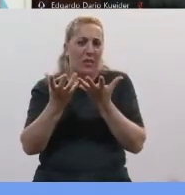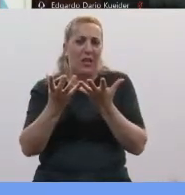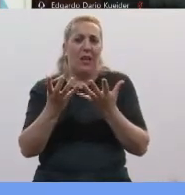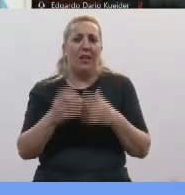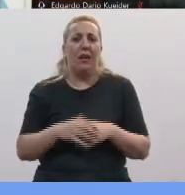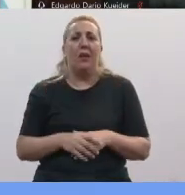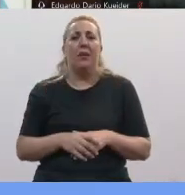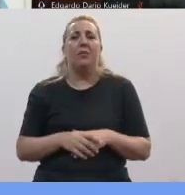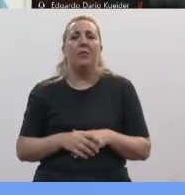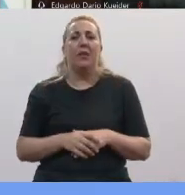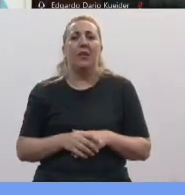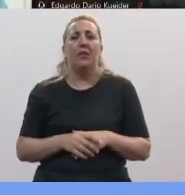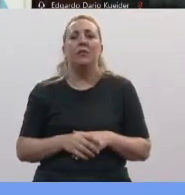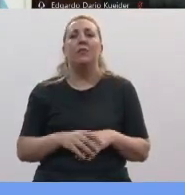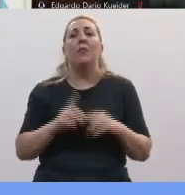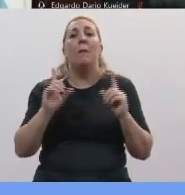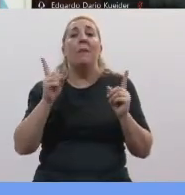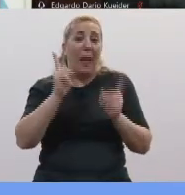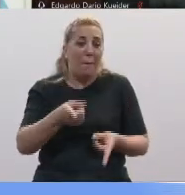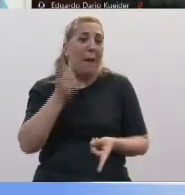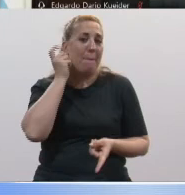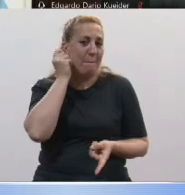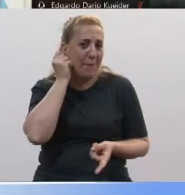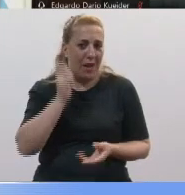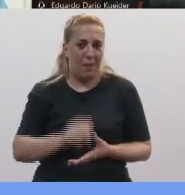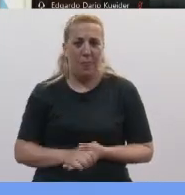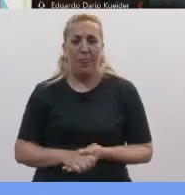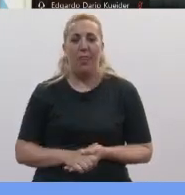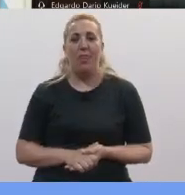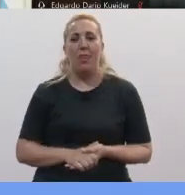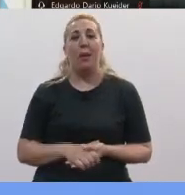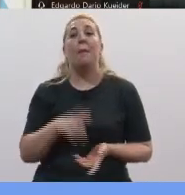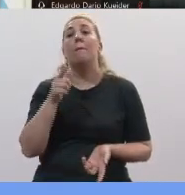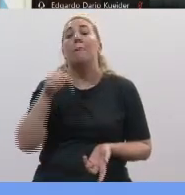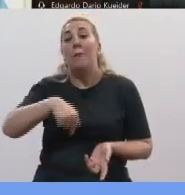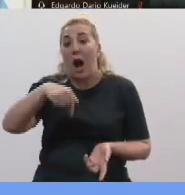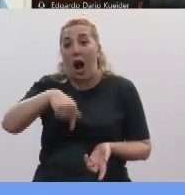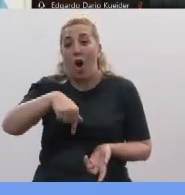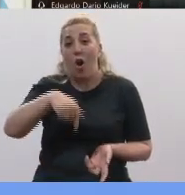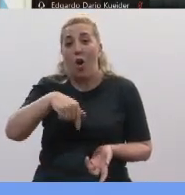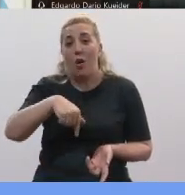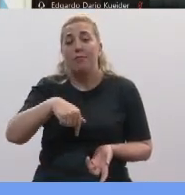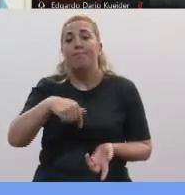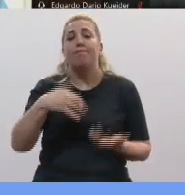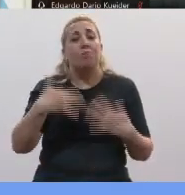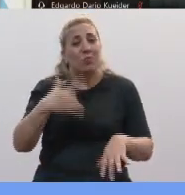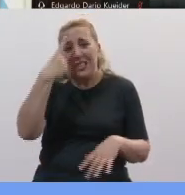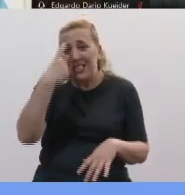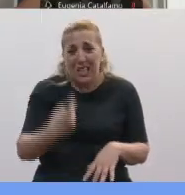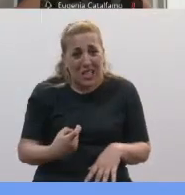pero menos impacto acá, y está Diego. Diego, que hoy